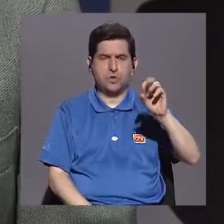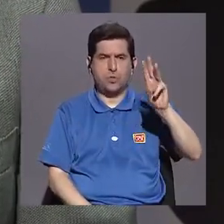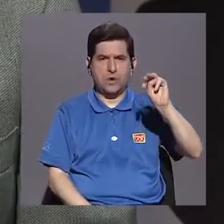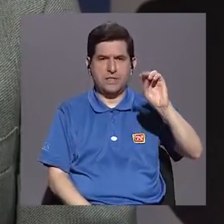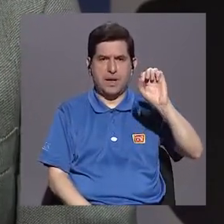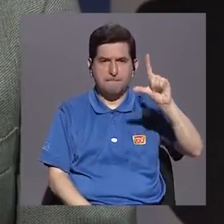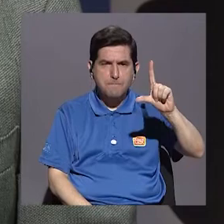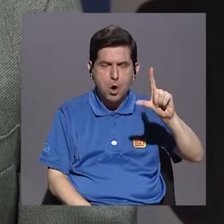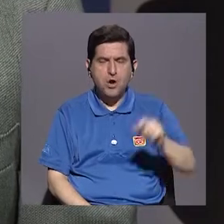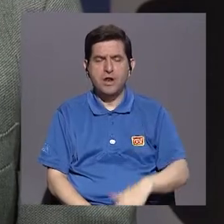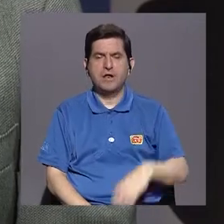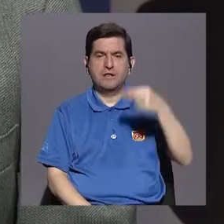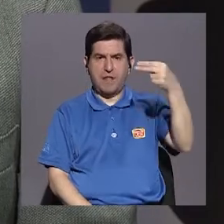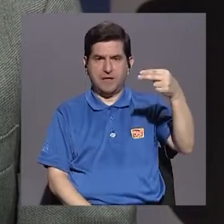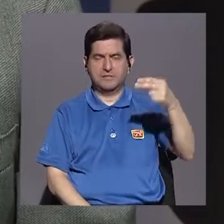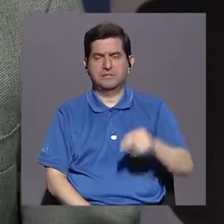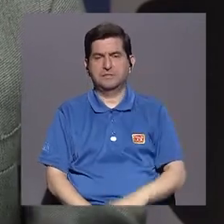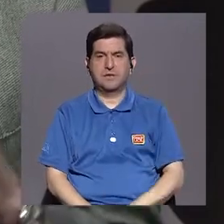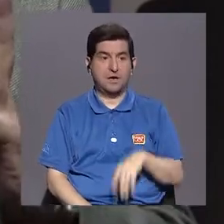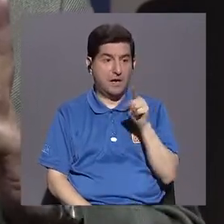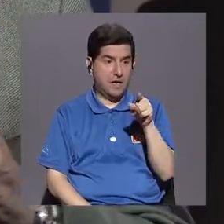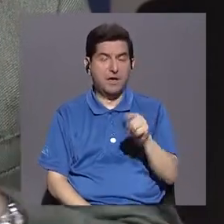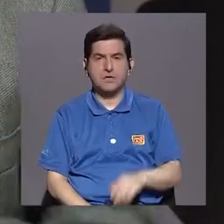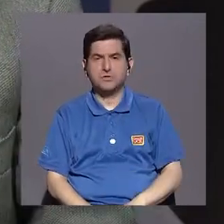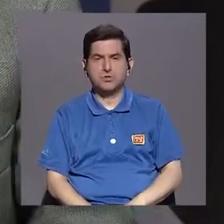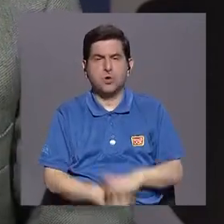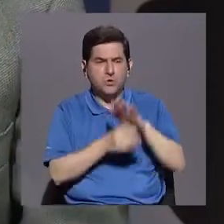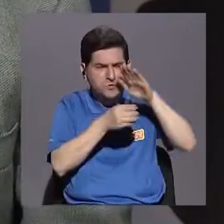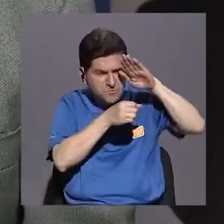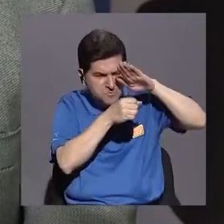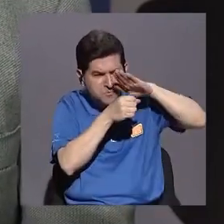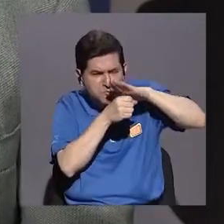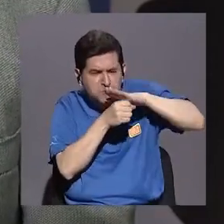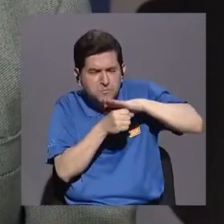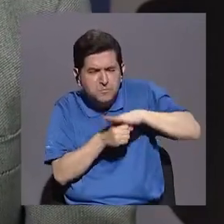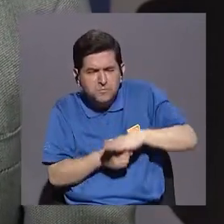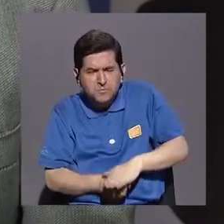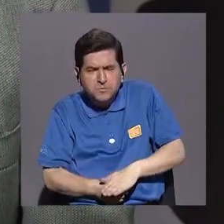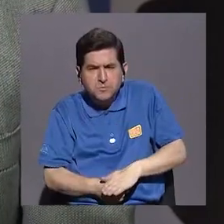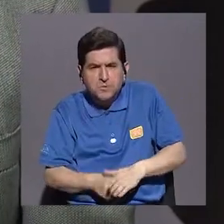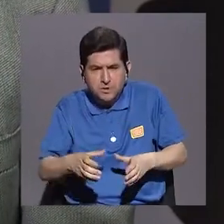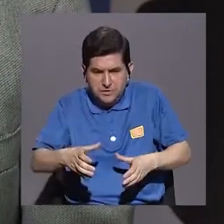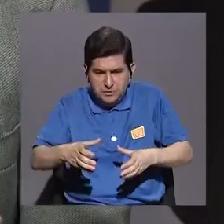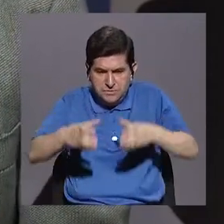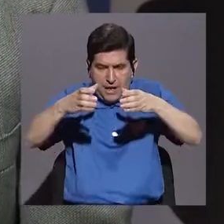de hidrógeno eso tiene que comprimir se en tanques